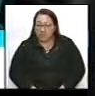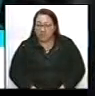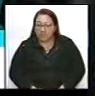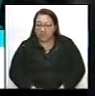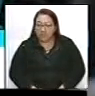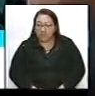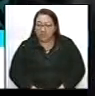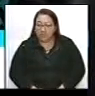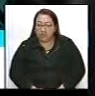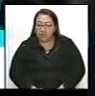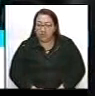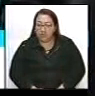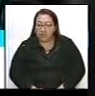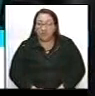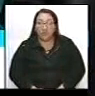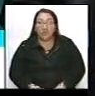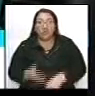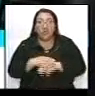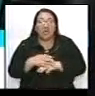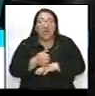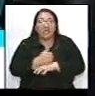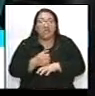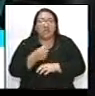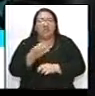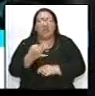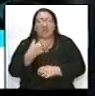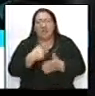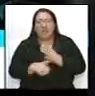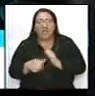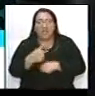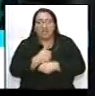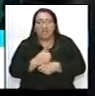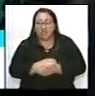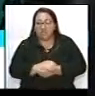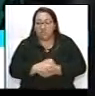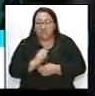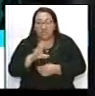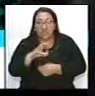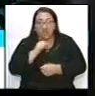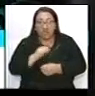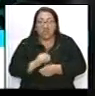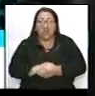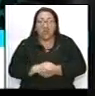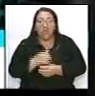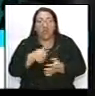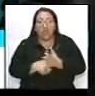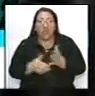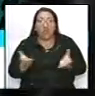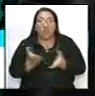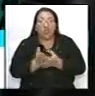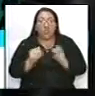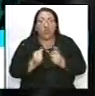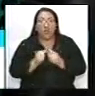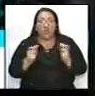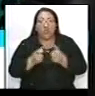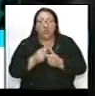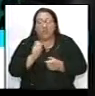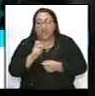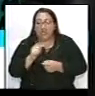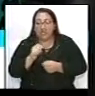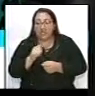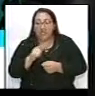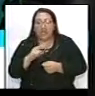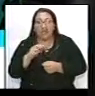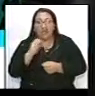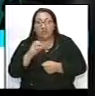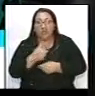y sobre el asesor. Hay sendos de oficio sobre el asesor. Sobre el asesor, el 5 de diciembre, en documento remitido a la Comisión de Ética, Salaverry